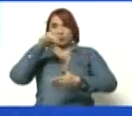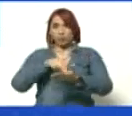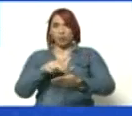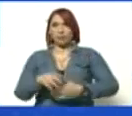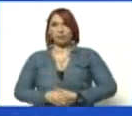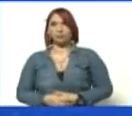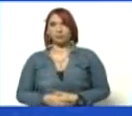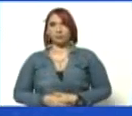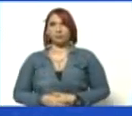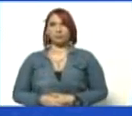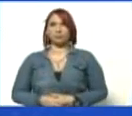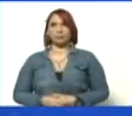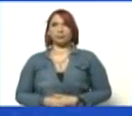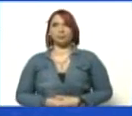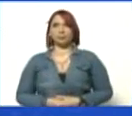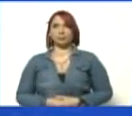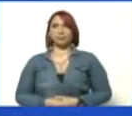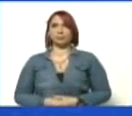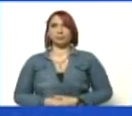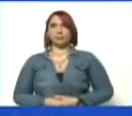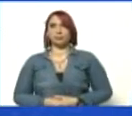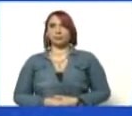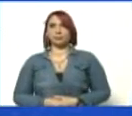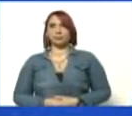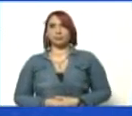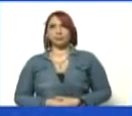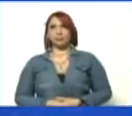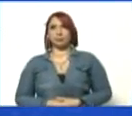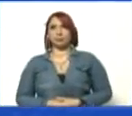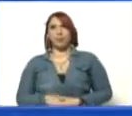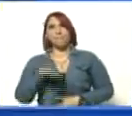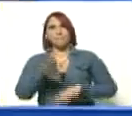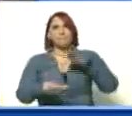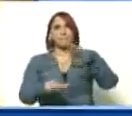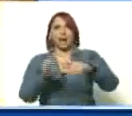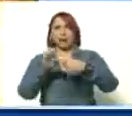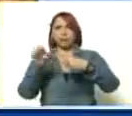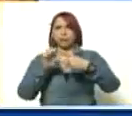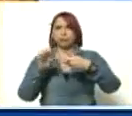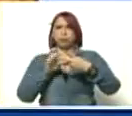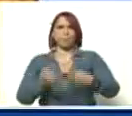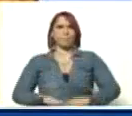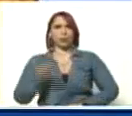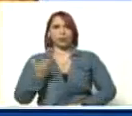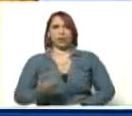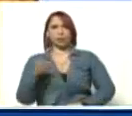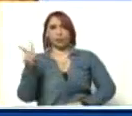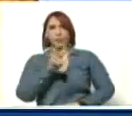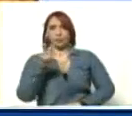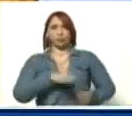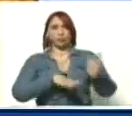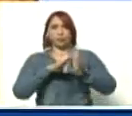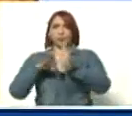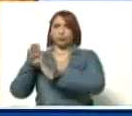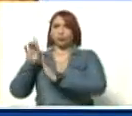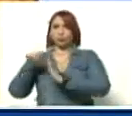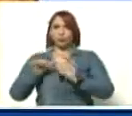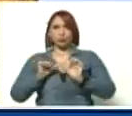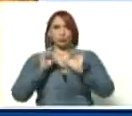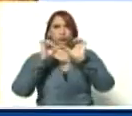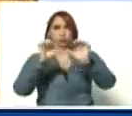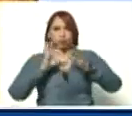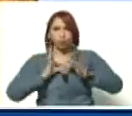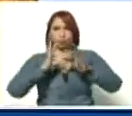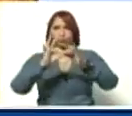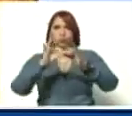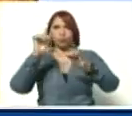para la Educación Universitaria. Un paso estratégico que da Venezuela para su desarrollo y para seguir